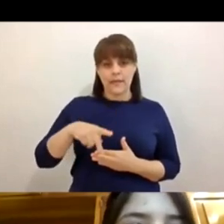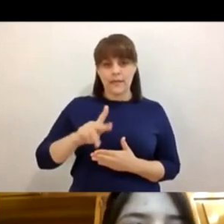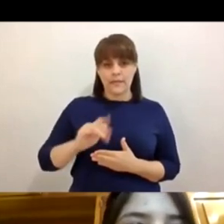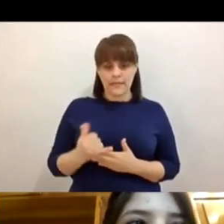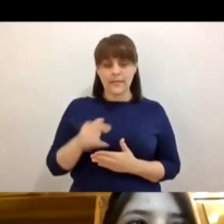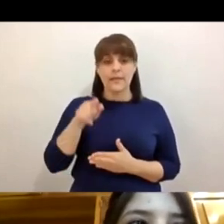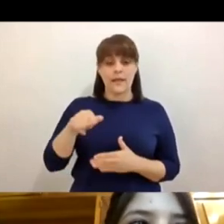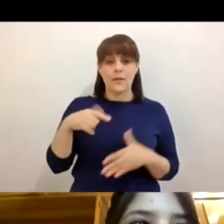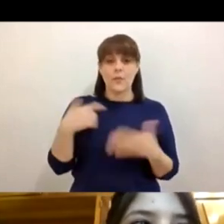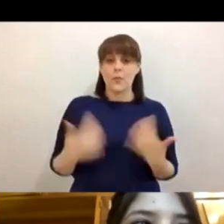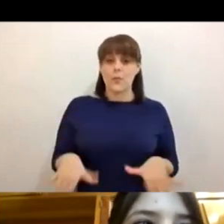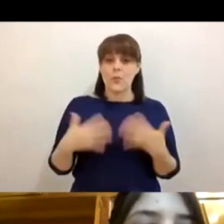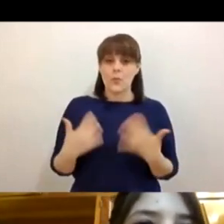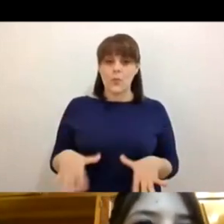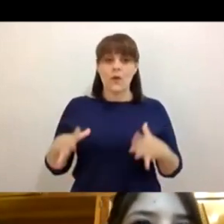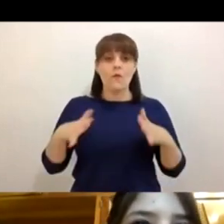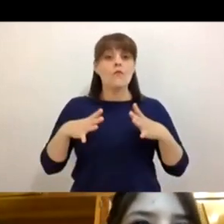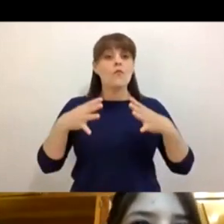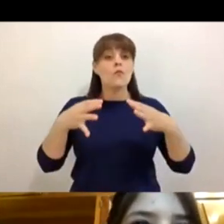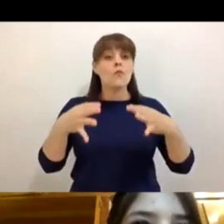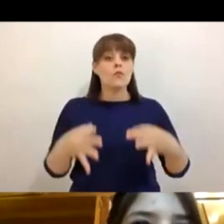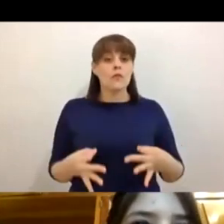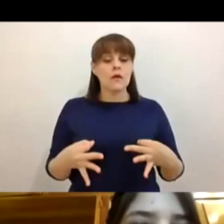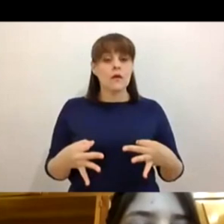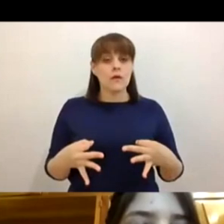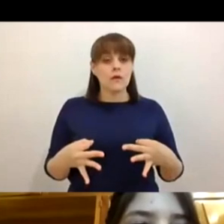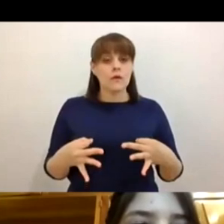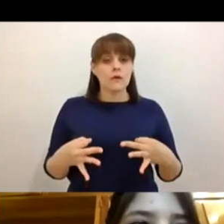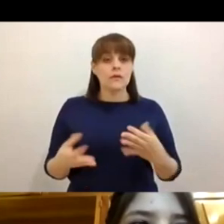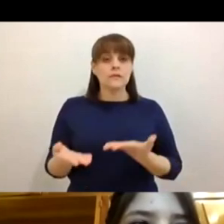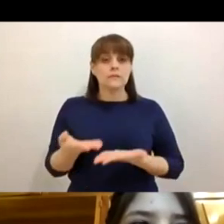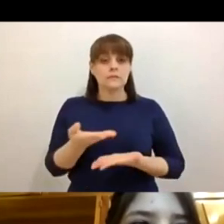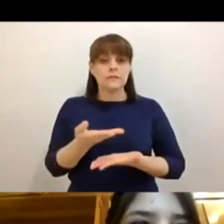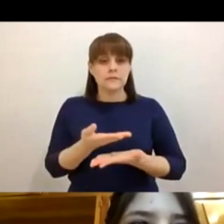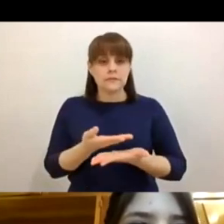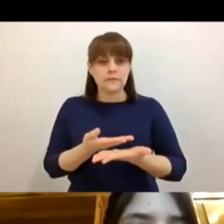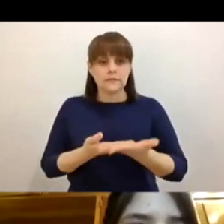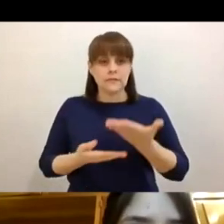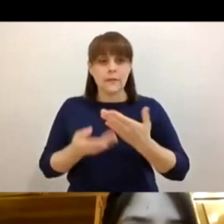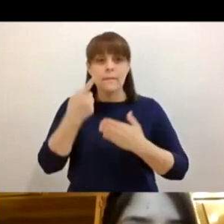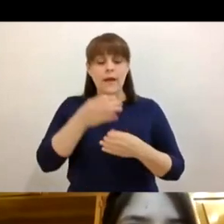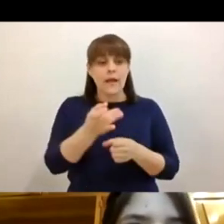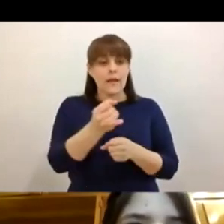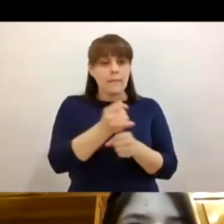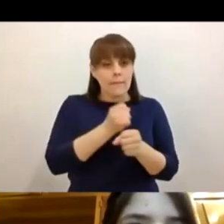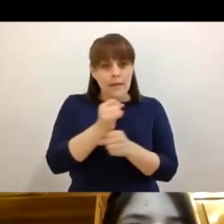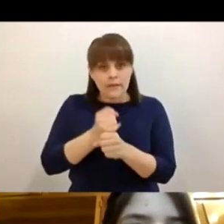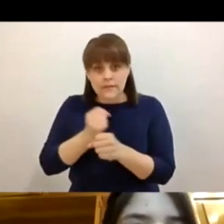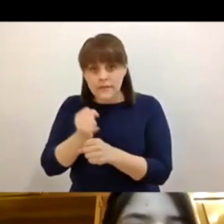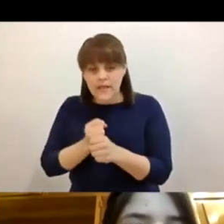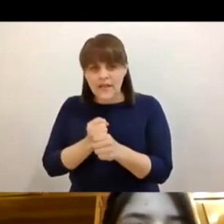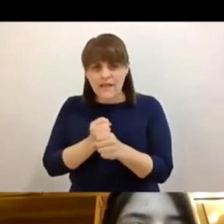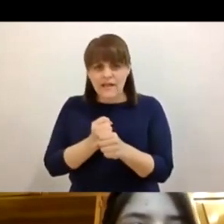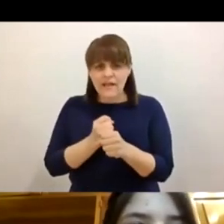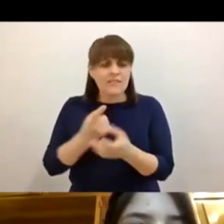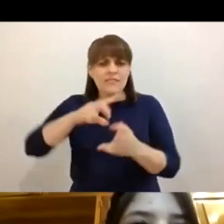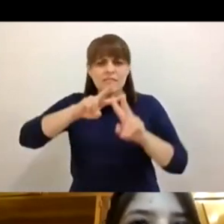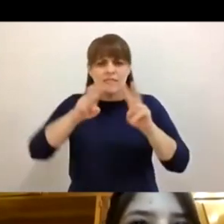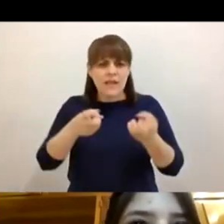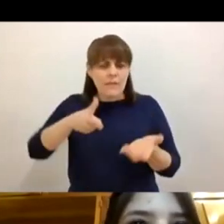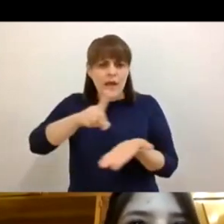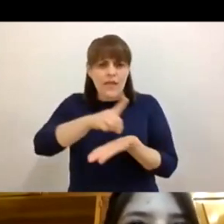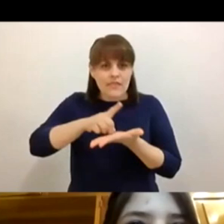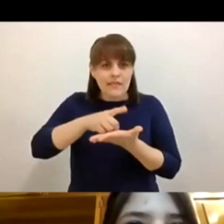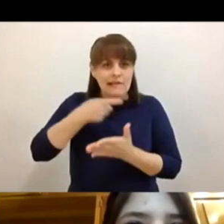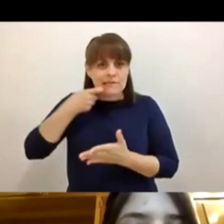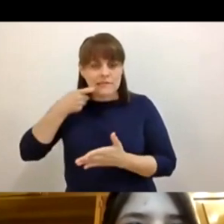materia. Fue fundador y jefe del servicio del programa de investigaciones relacionadas con sustancias, el PIRS, en el